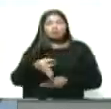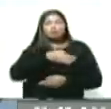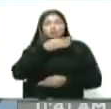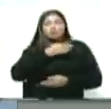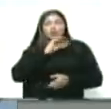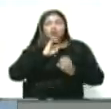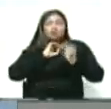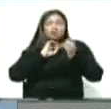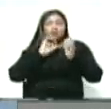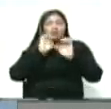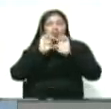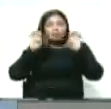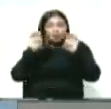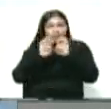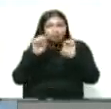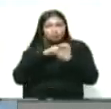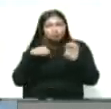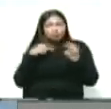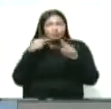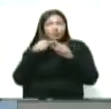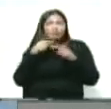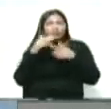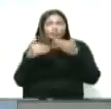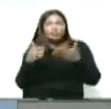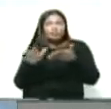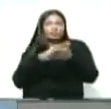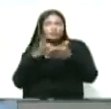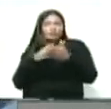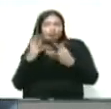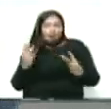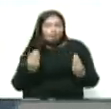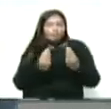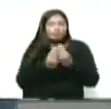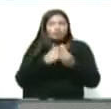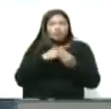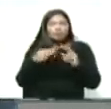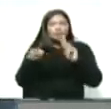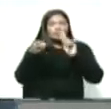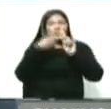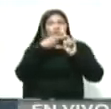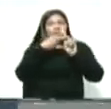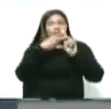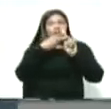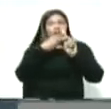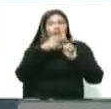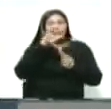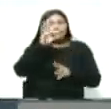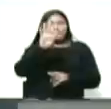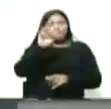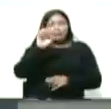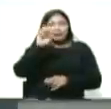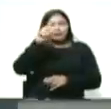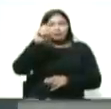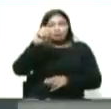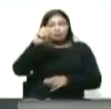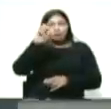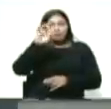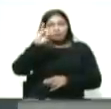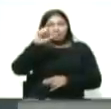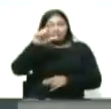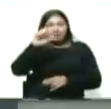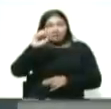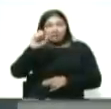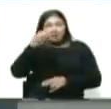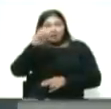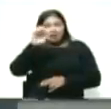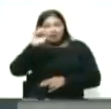socioeducativo en formato digital, acompañado de la etiqueta Pedofilia es Crimen. mientras